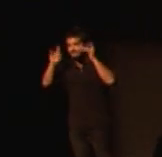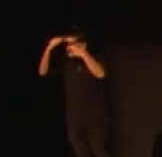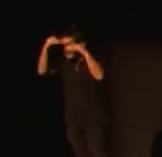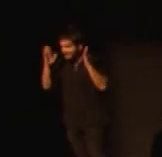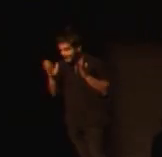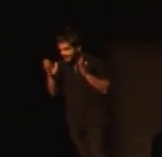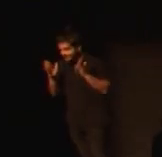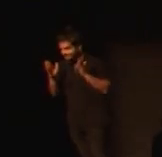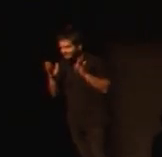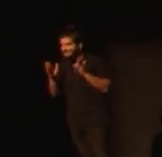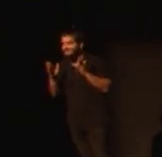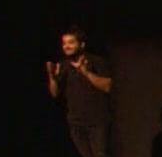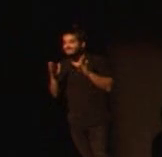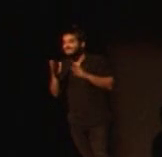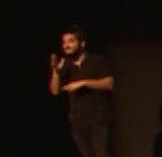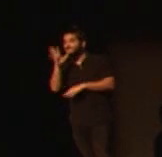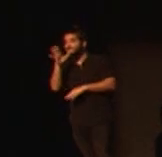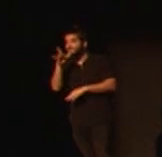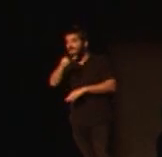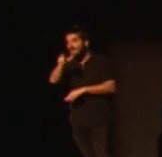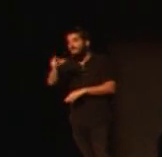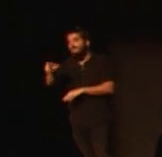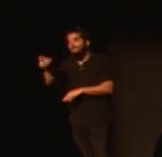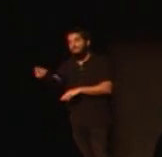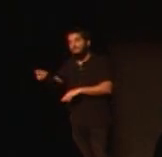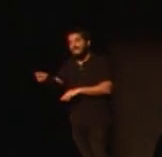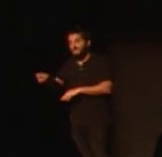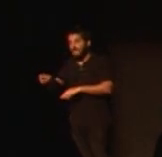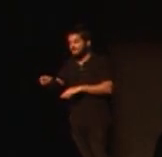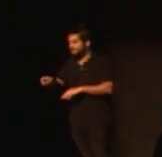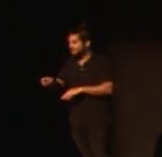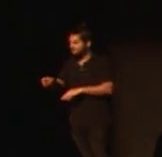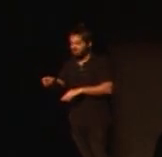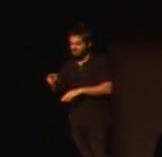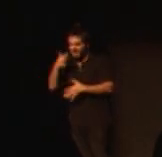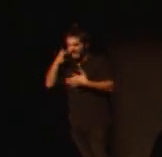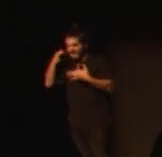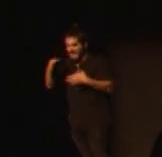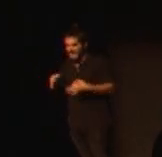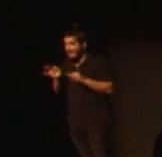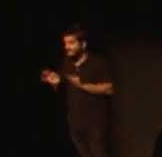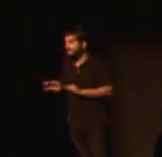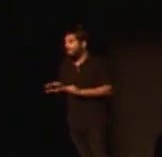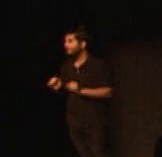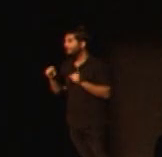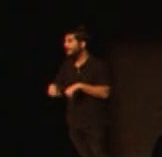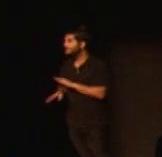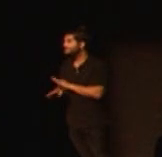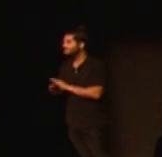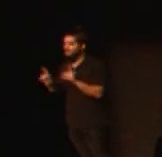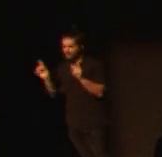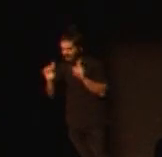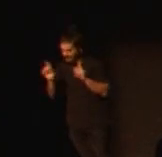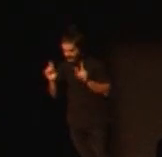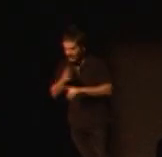Atención, llega a la estación el tren de las personas que deciden no conformarse con la realidad y actúan para cambiarla. Próximo